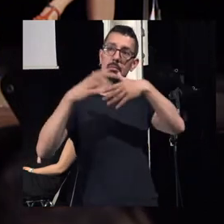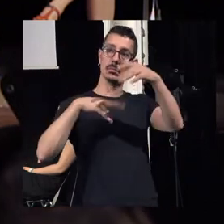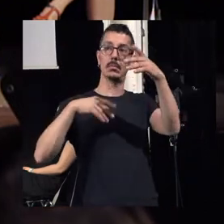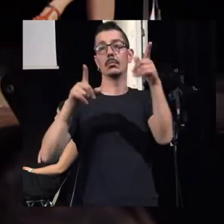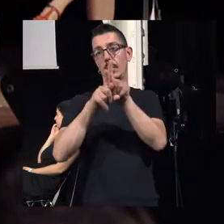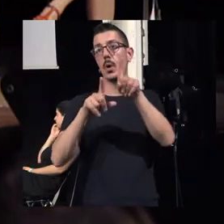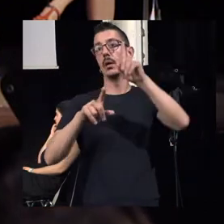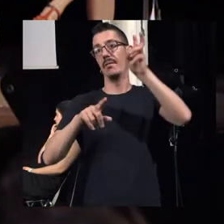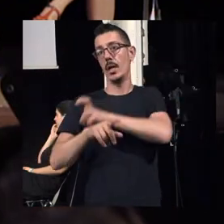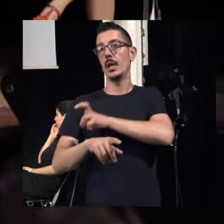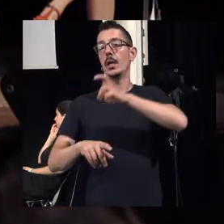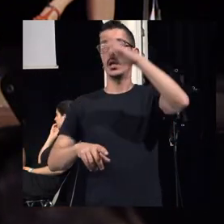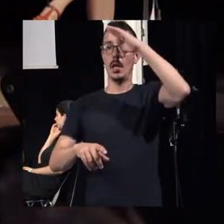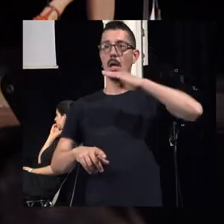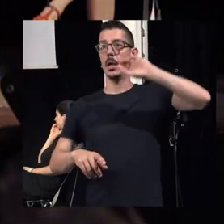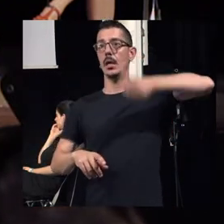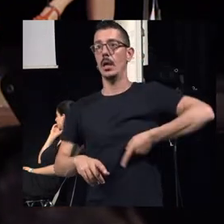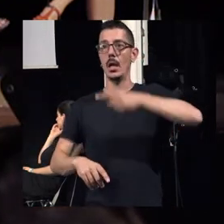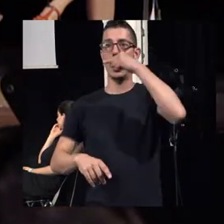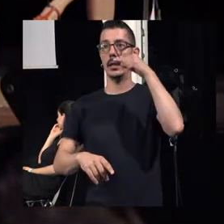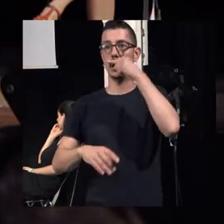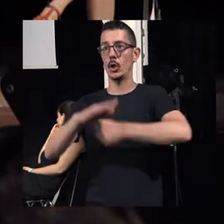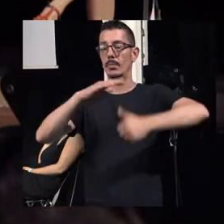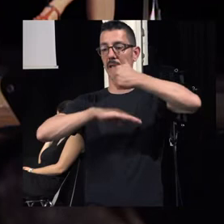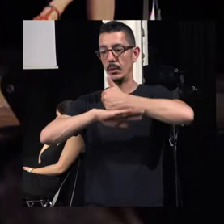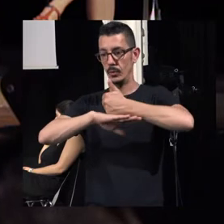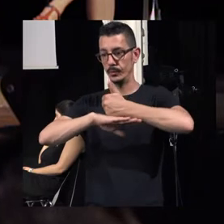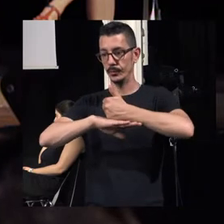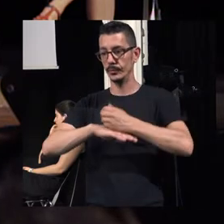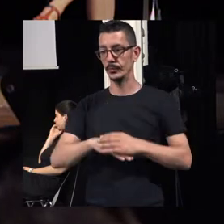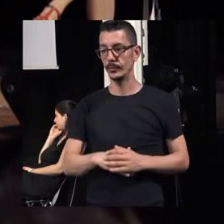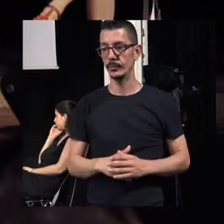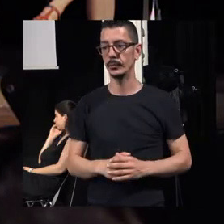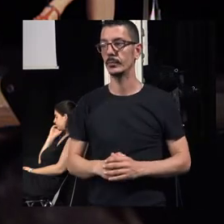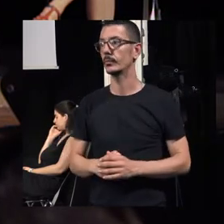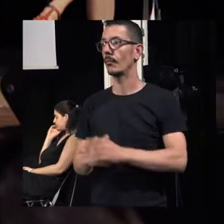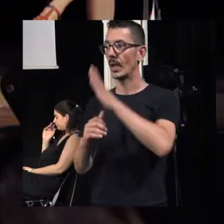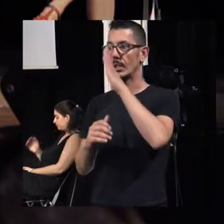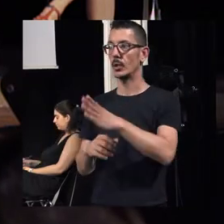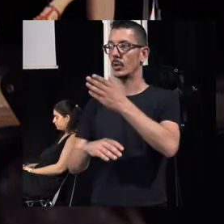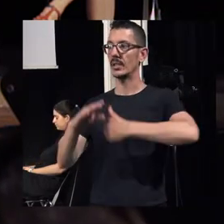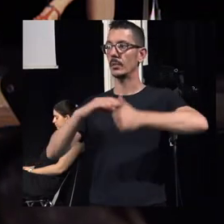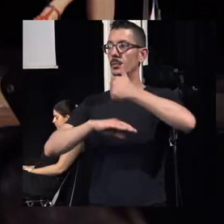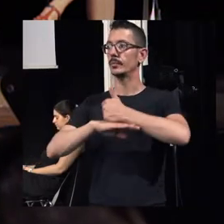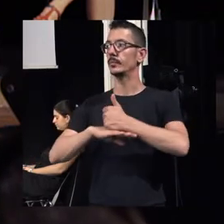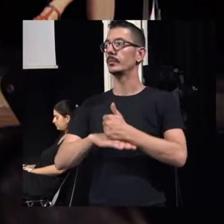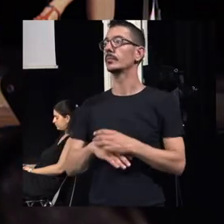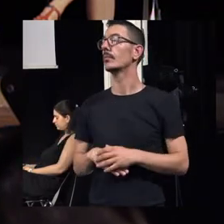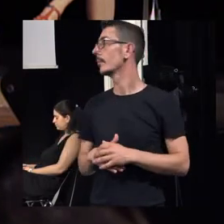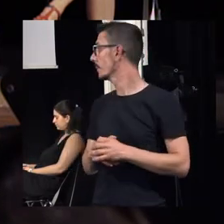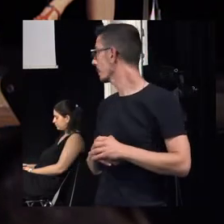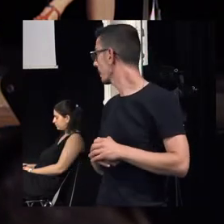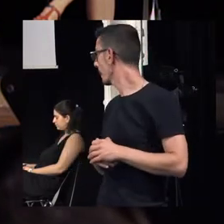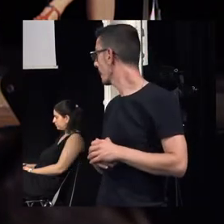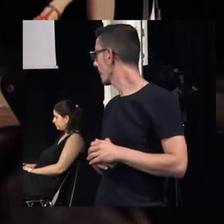etcétera, ¿no? Este sistema categorial ha servido para formular ciertas demandas, como lo sabemos, LGTBI, que